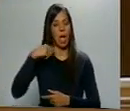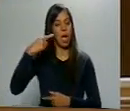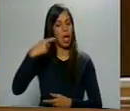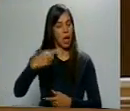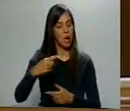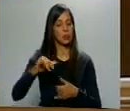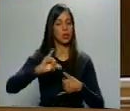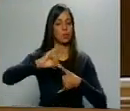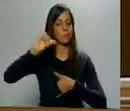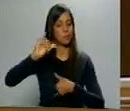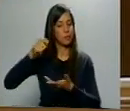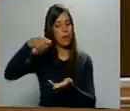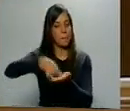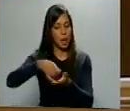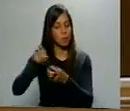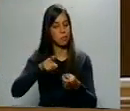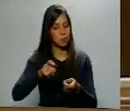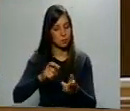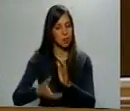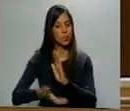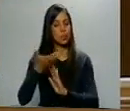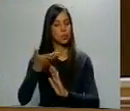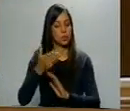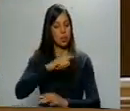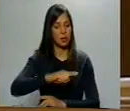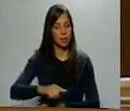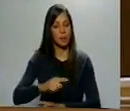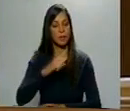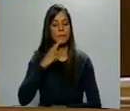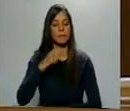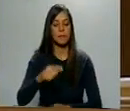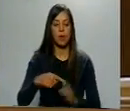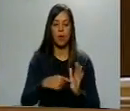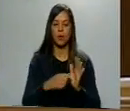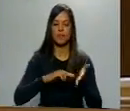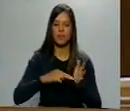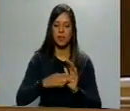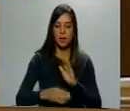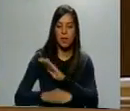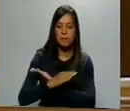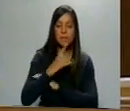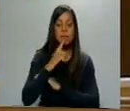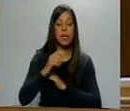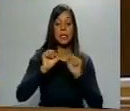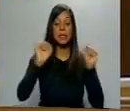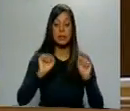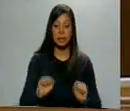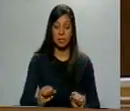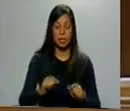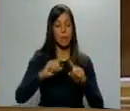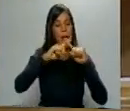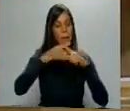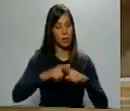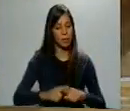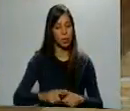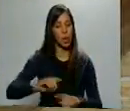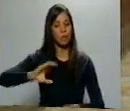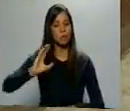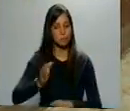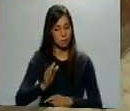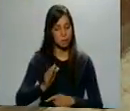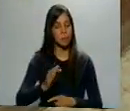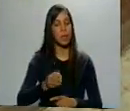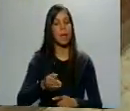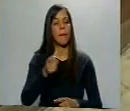un espíritu normativo para dar vigor, vigencia y consolidar el sistema administrativo sancionatorio